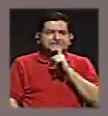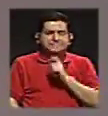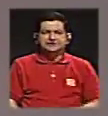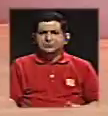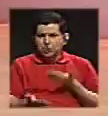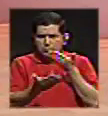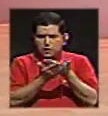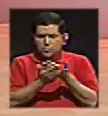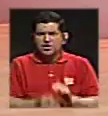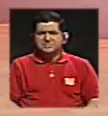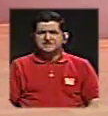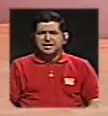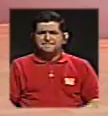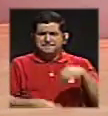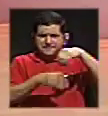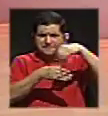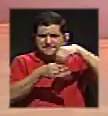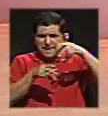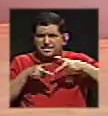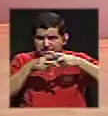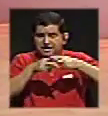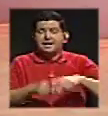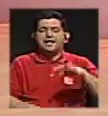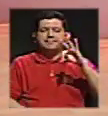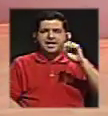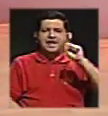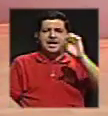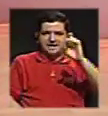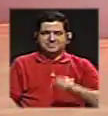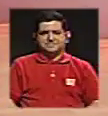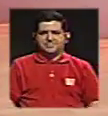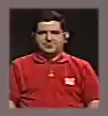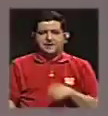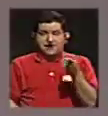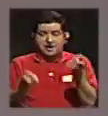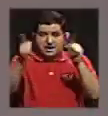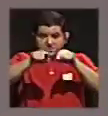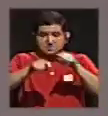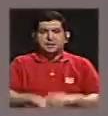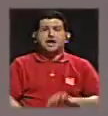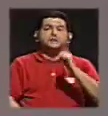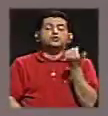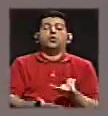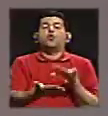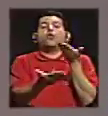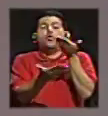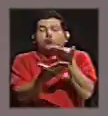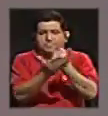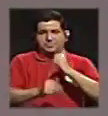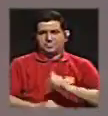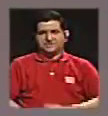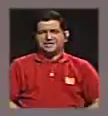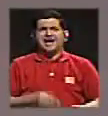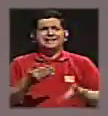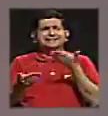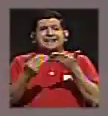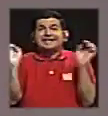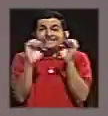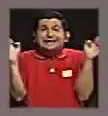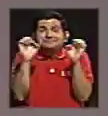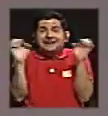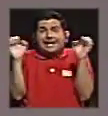hay una propuesta para un para fideicomisos entonces ahora el tribunal supremo de elecciones eh les hace otra propuesta casi que de